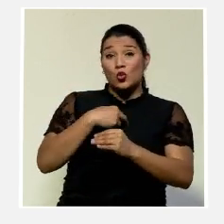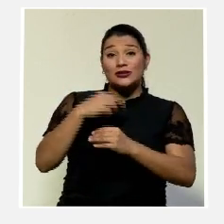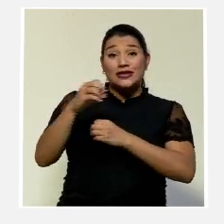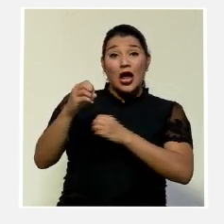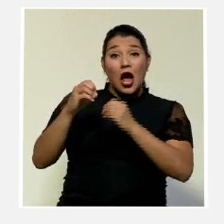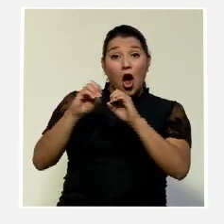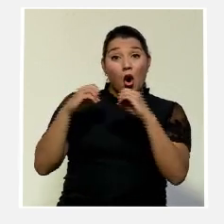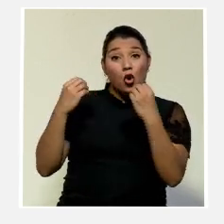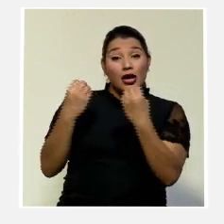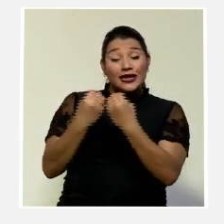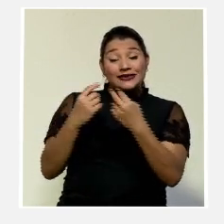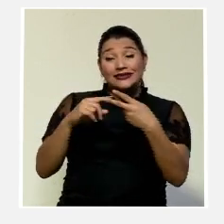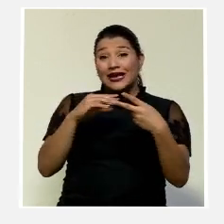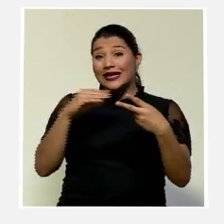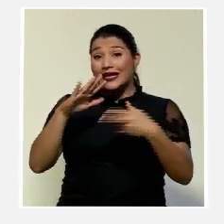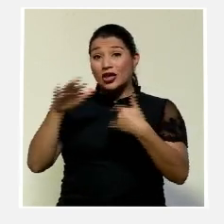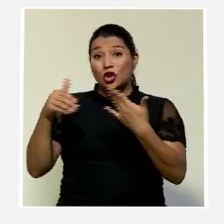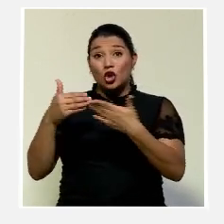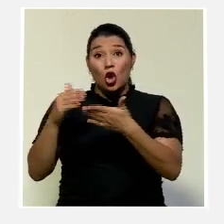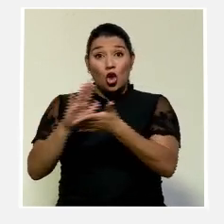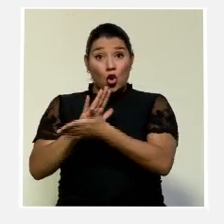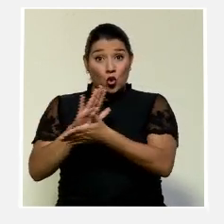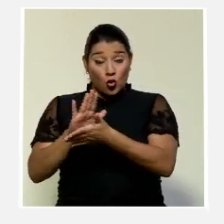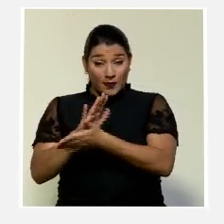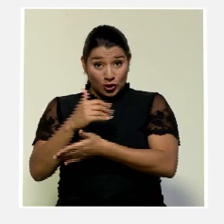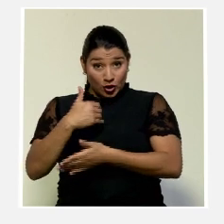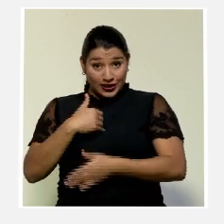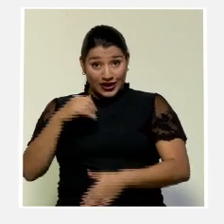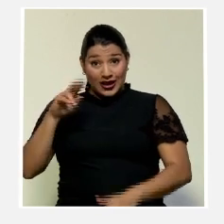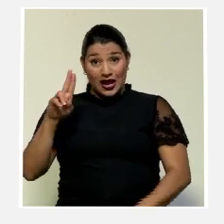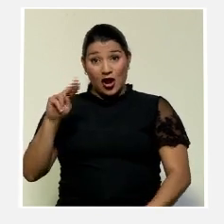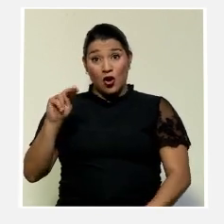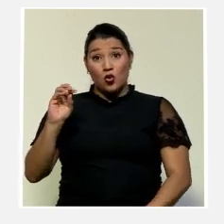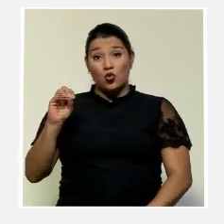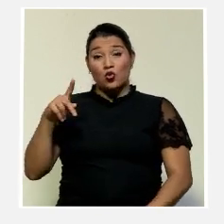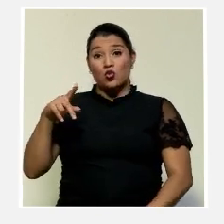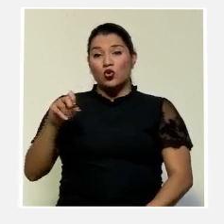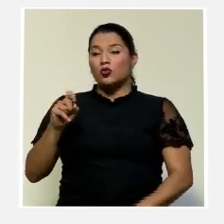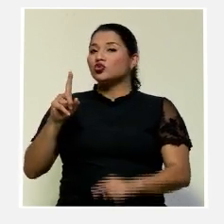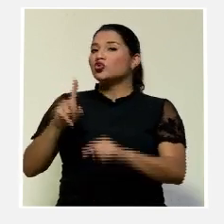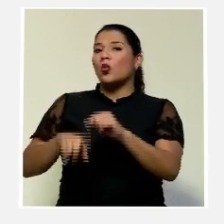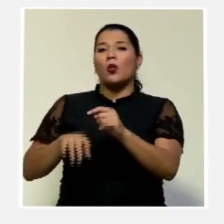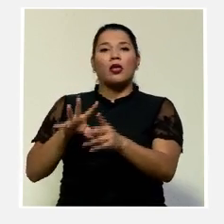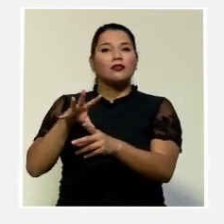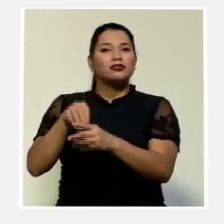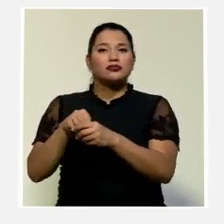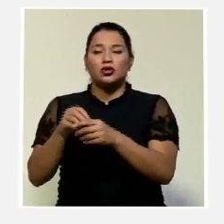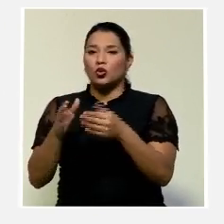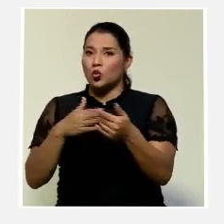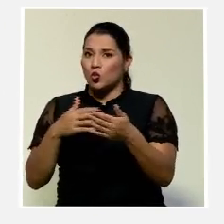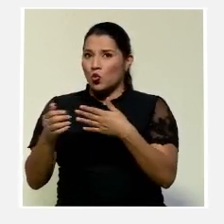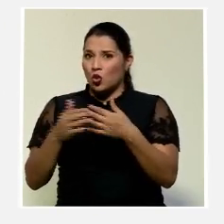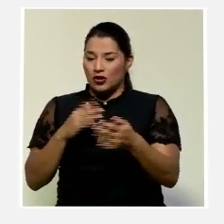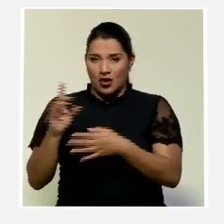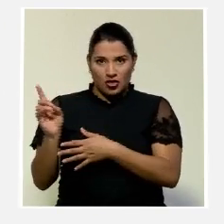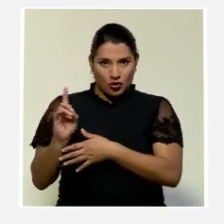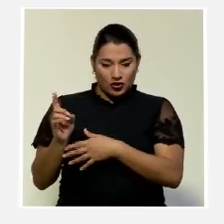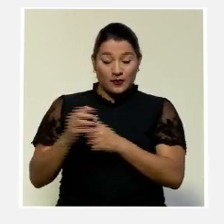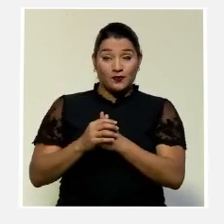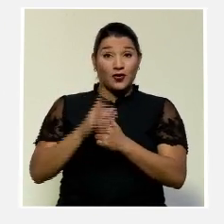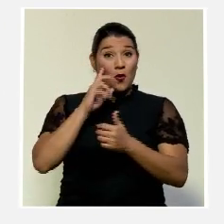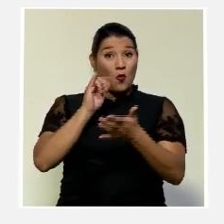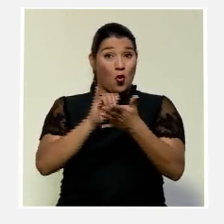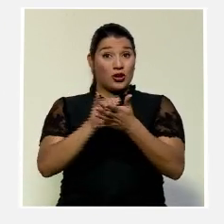que le pertenezcan o se hallen en su posesión serán inviolables donde quiera que se encuentren. Ante esta situación,